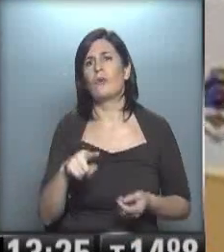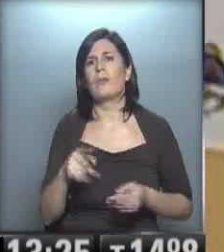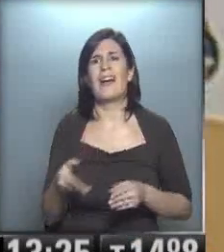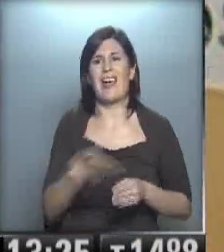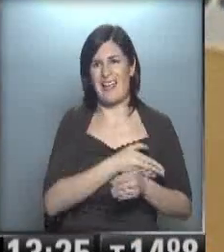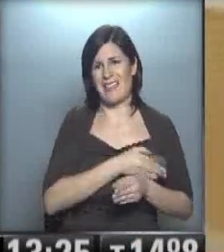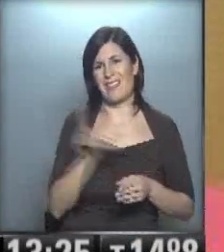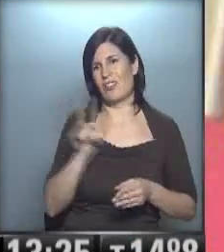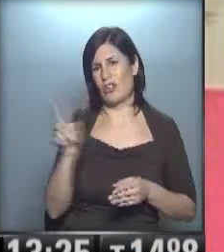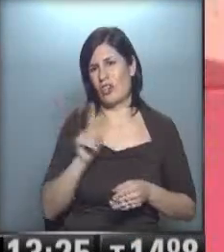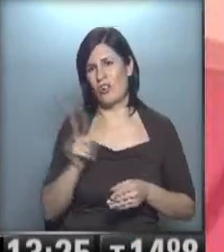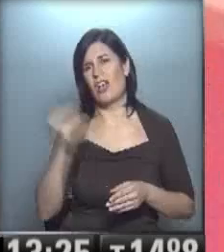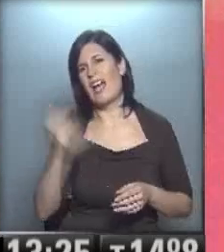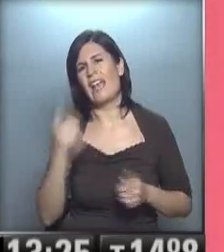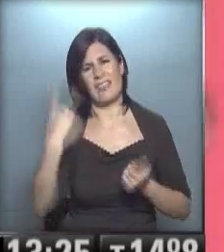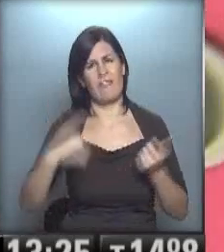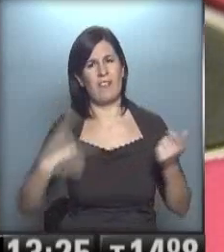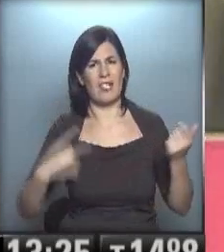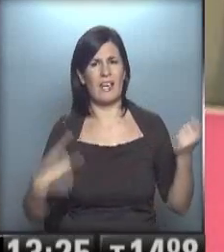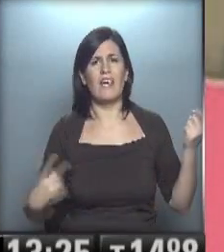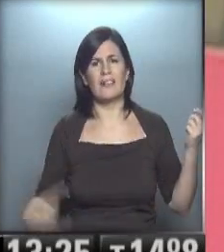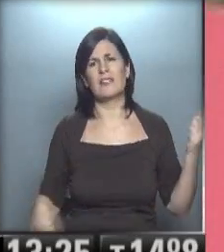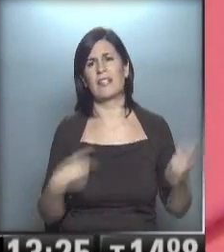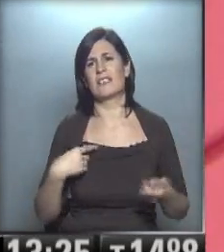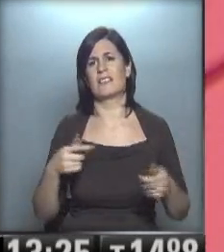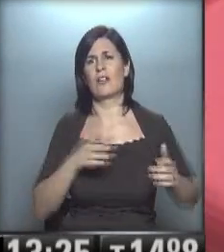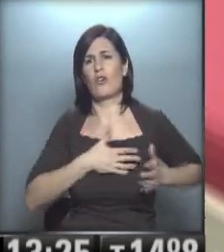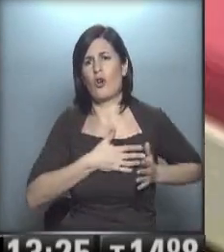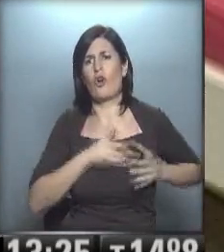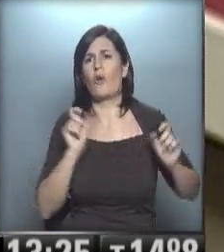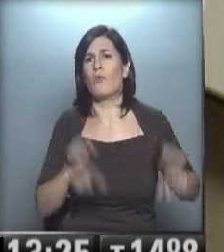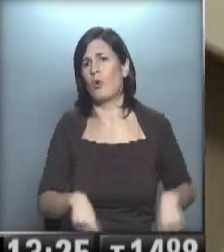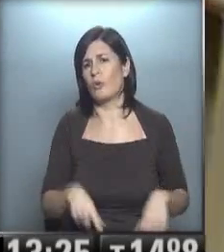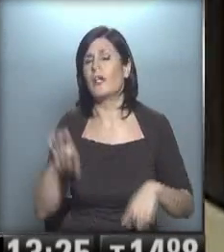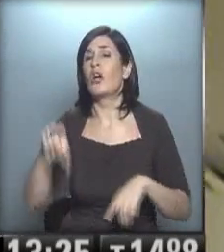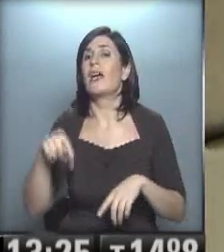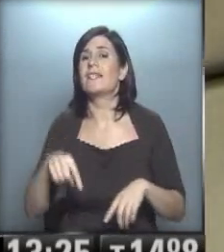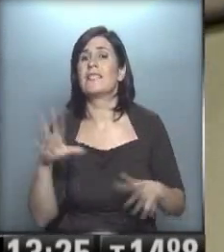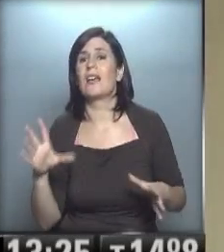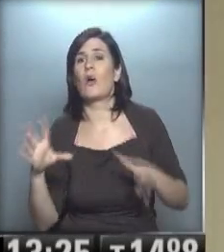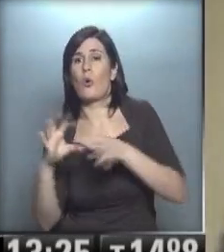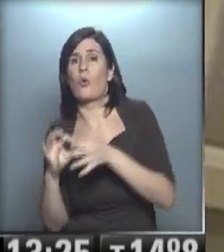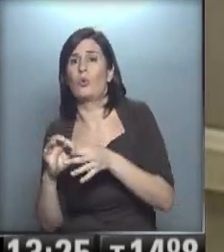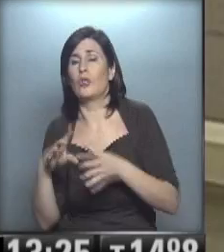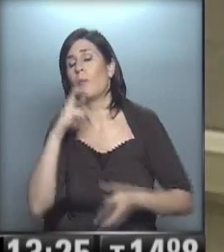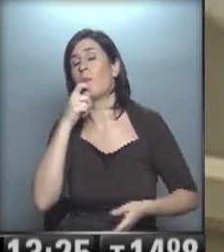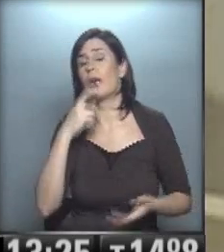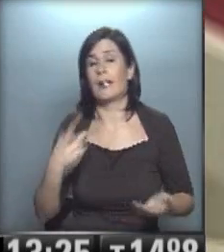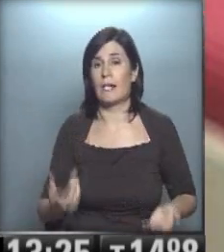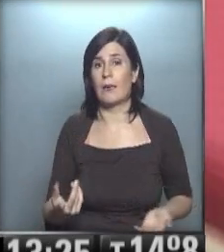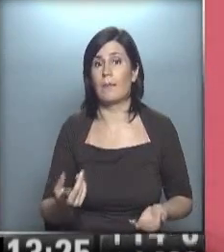está el screening o un estudio mamográfico convencional este es un complemento como para